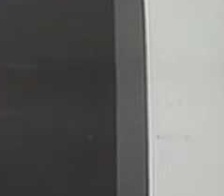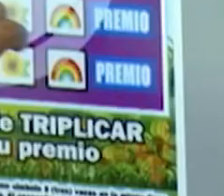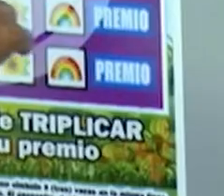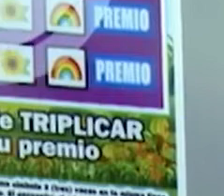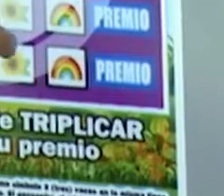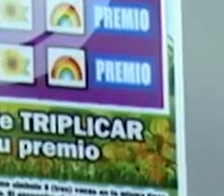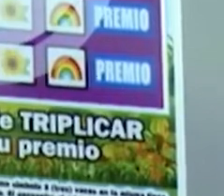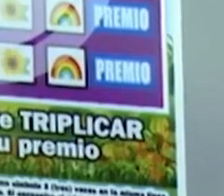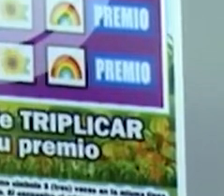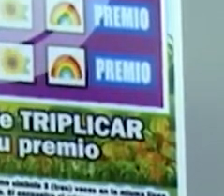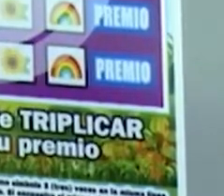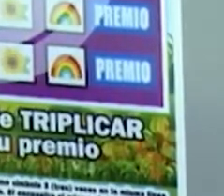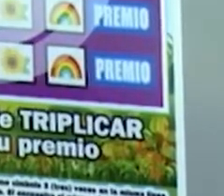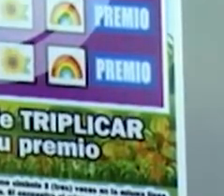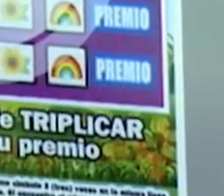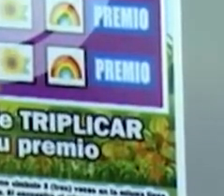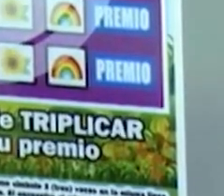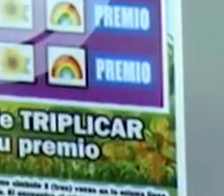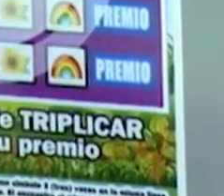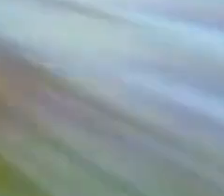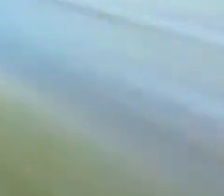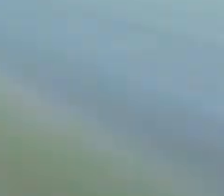digital.